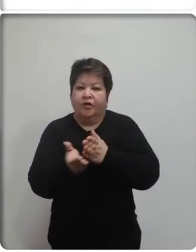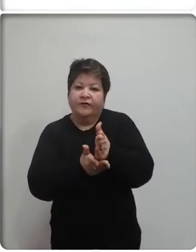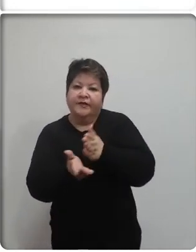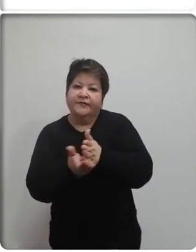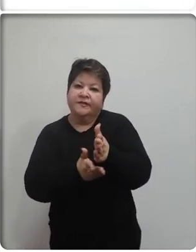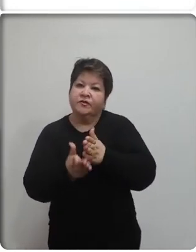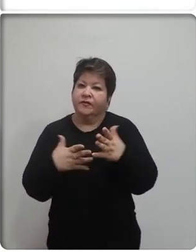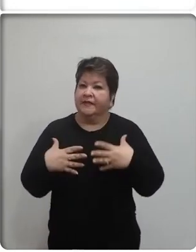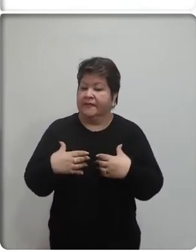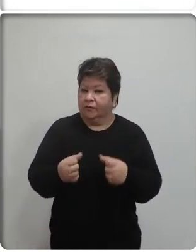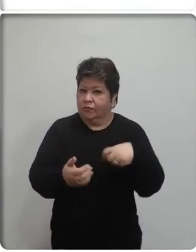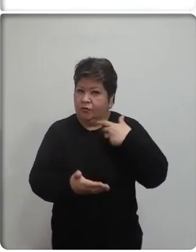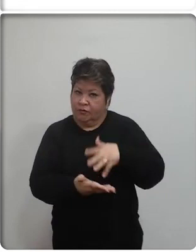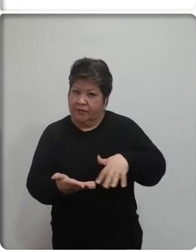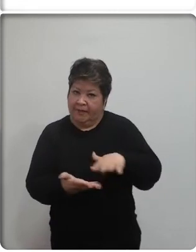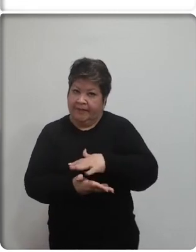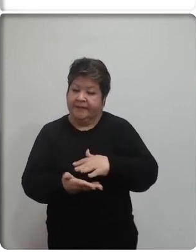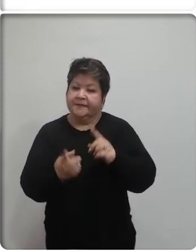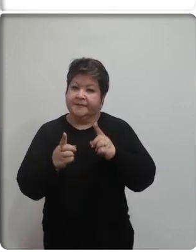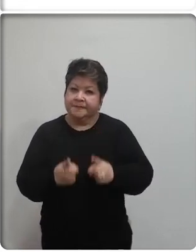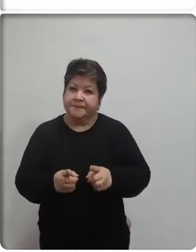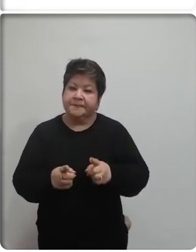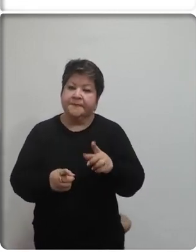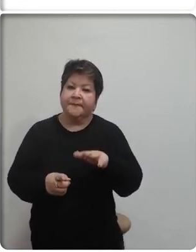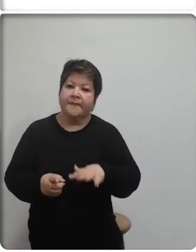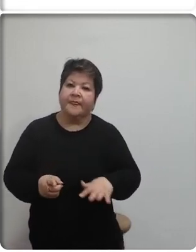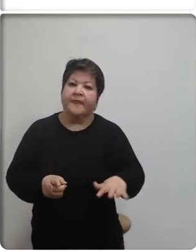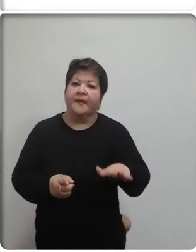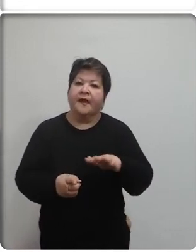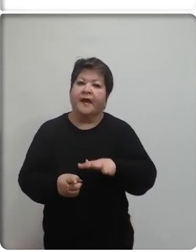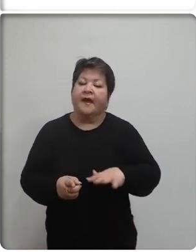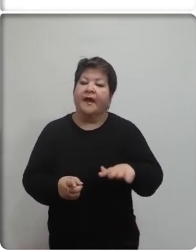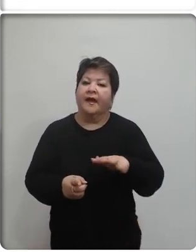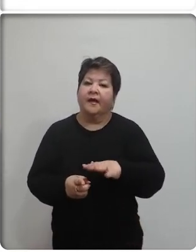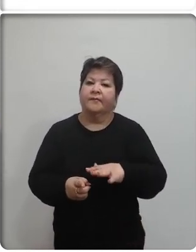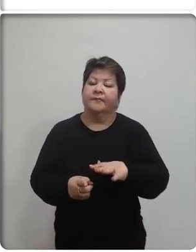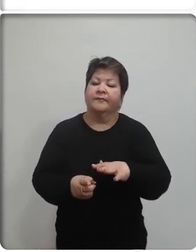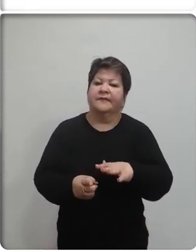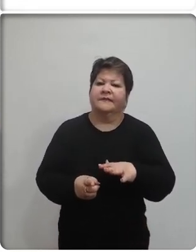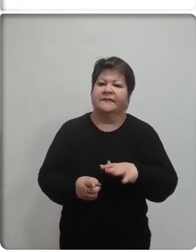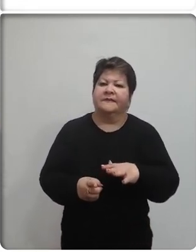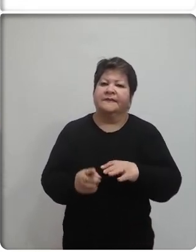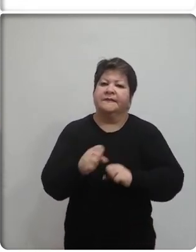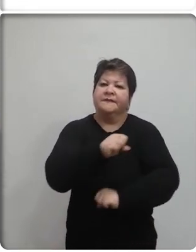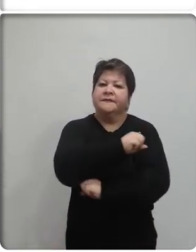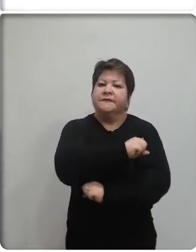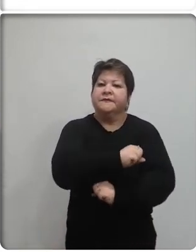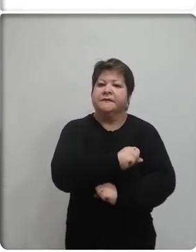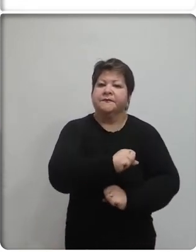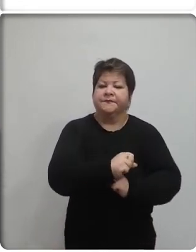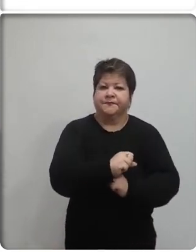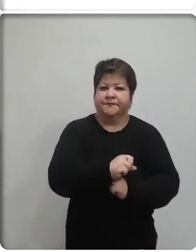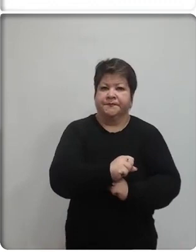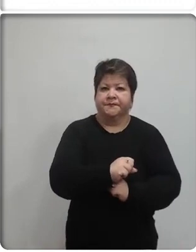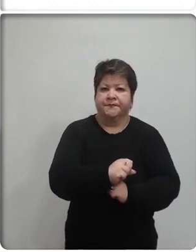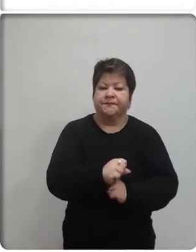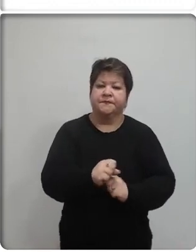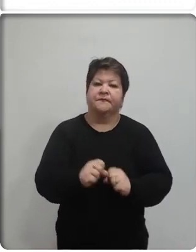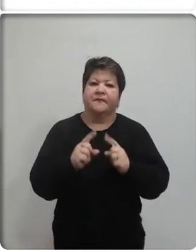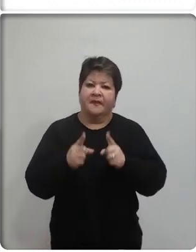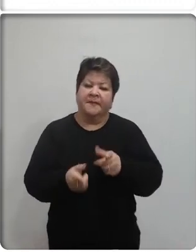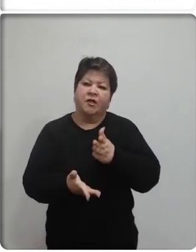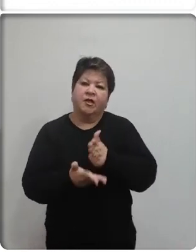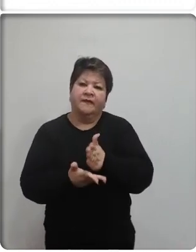de salud, procurando una amplia cobertura, sustentabilidad y suficiencia de los derechos de la seguridad